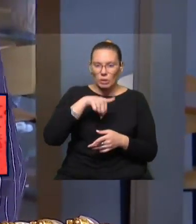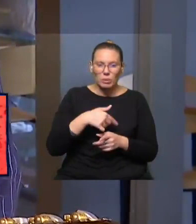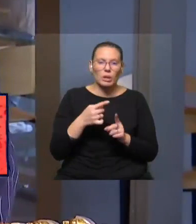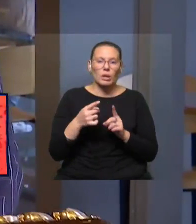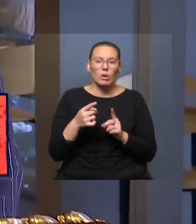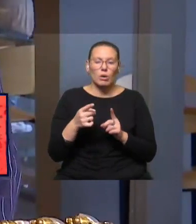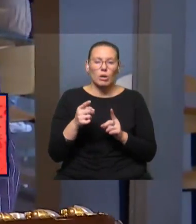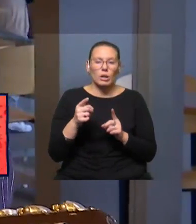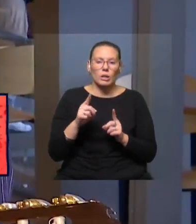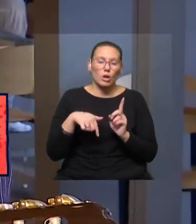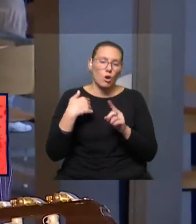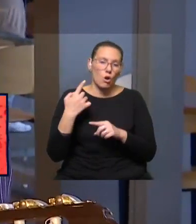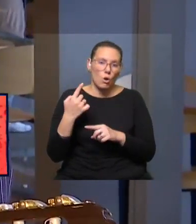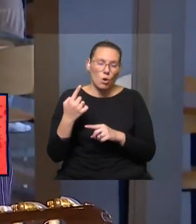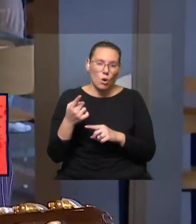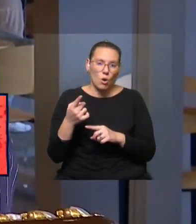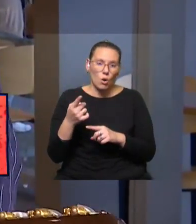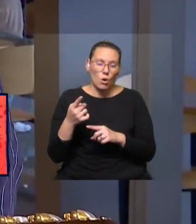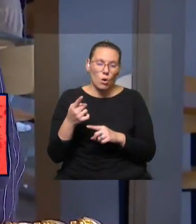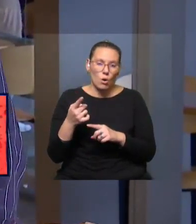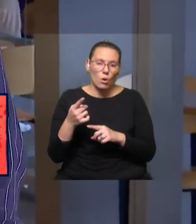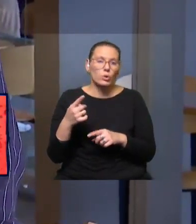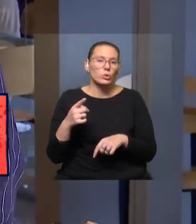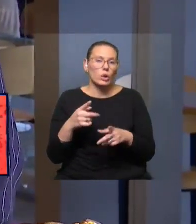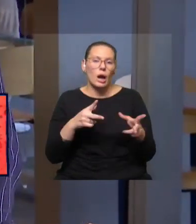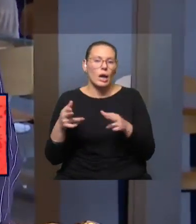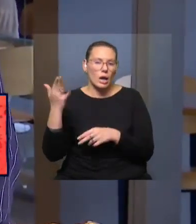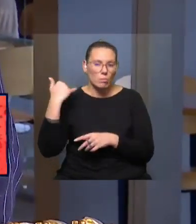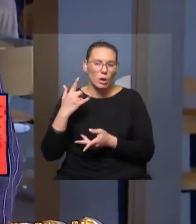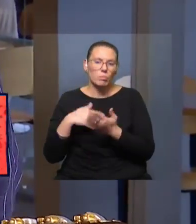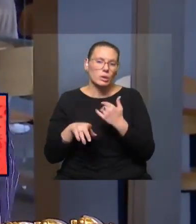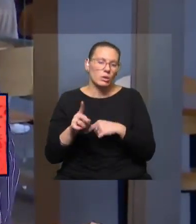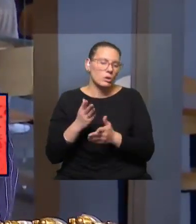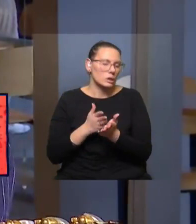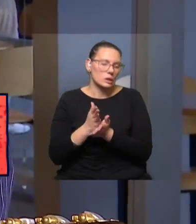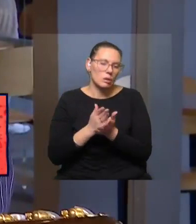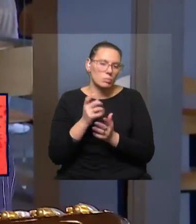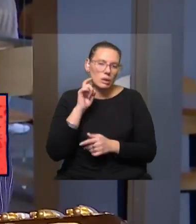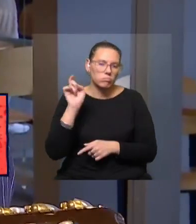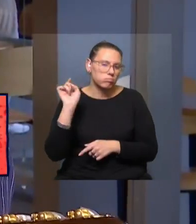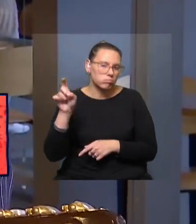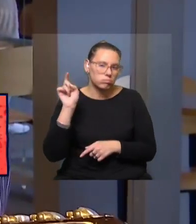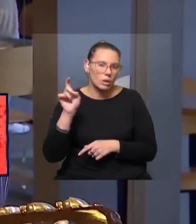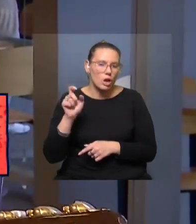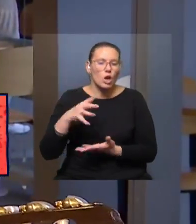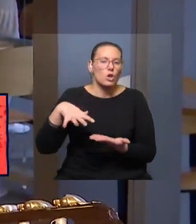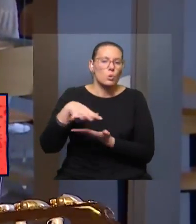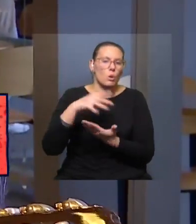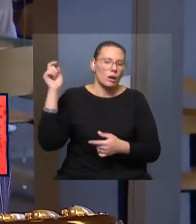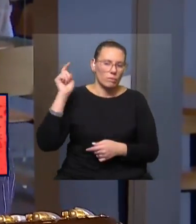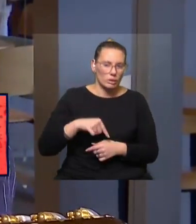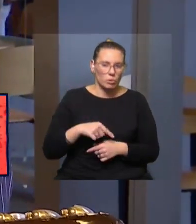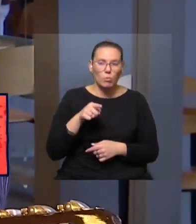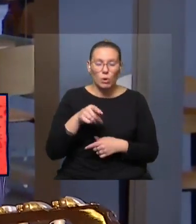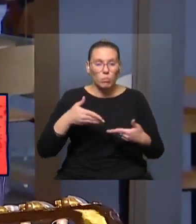de otro tiempo también este pero siempre bueno con la impronta de lo que de lo que venimos haciendo y del lugar de donde venimos no muy bien